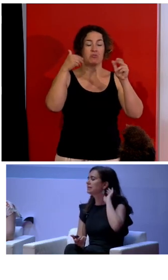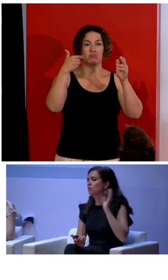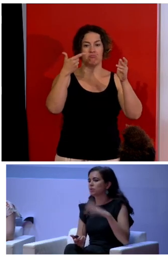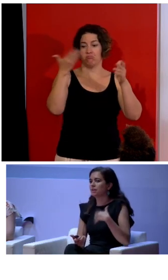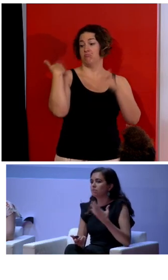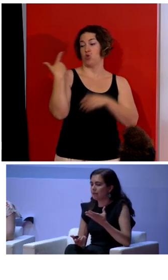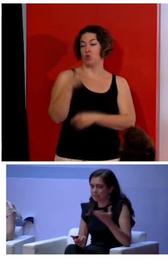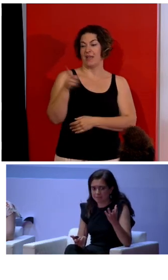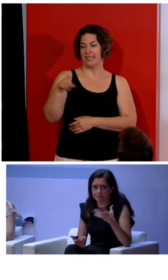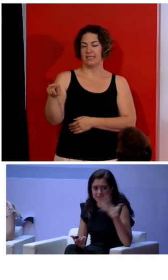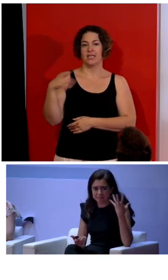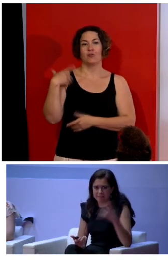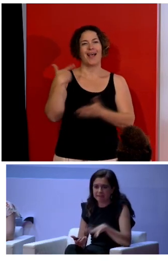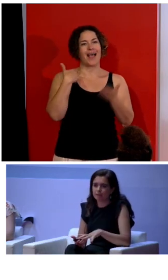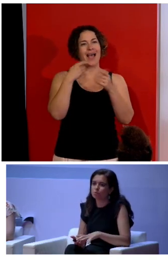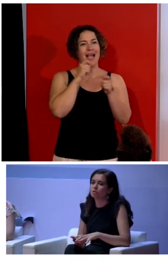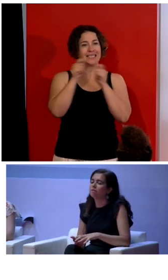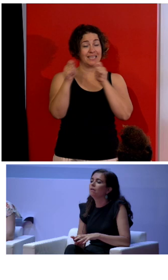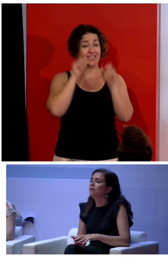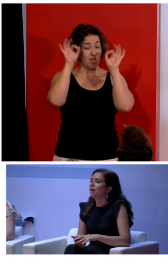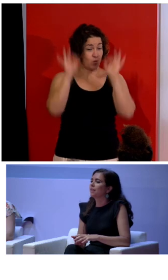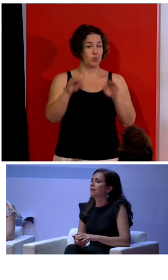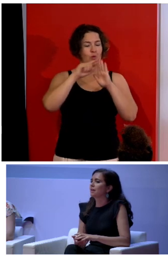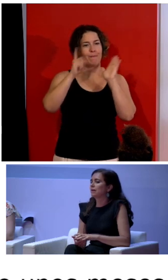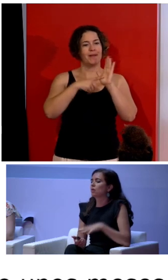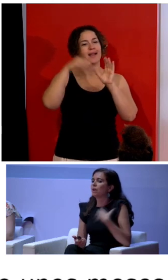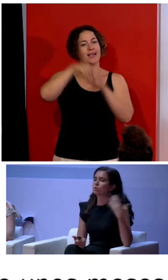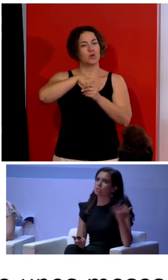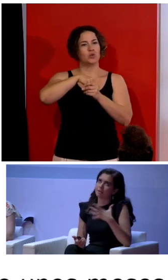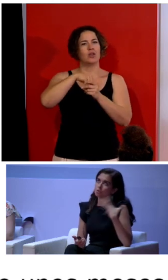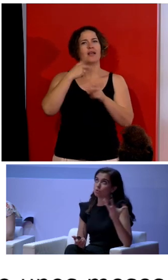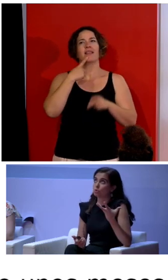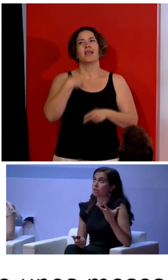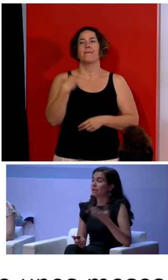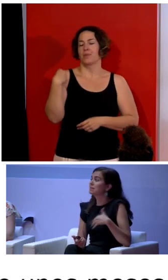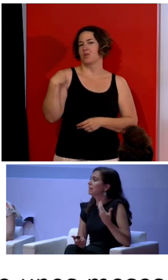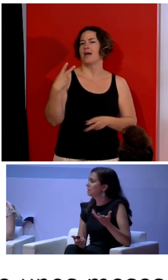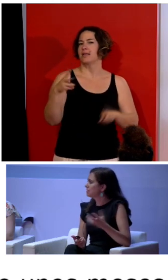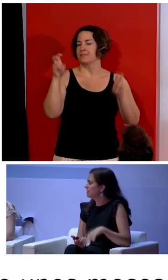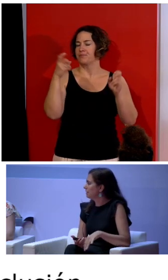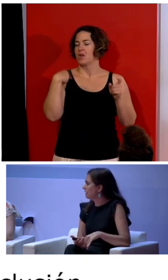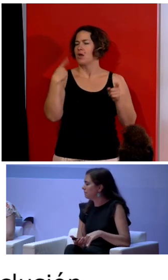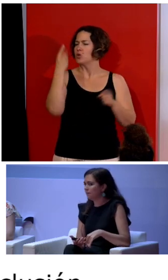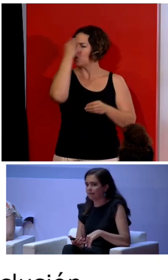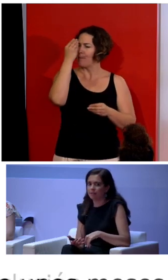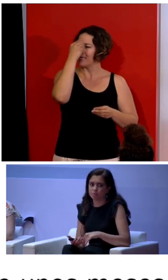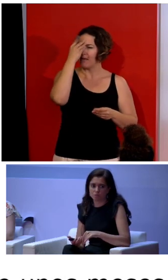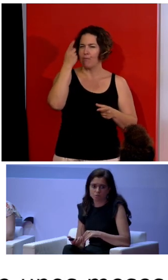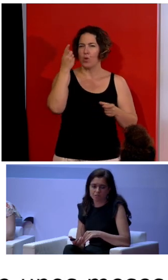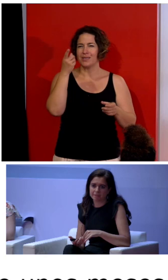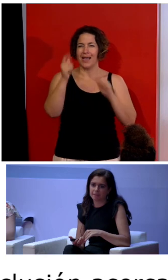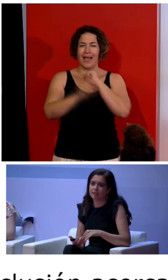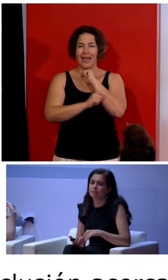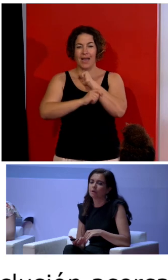meses nos hacía una entrevista precisamente a Plena Inclusión acerca de que, cuáles consideramos nosotros que eran las claves de la empleabilidad de las personas